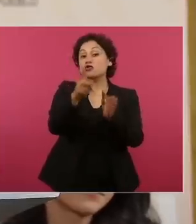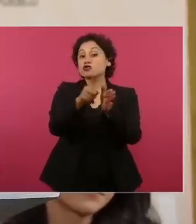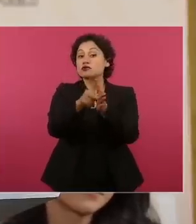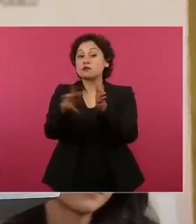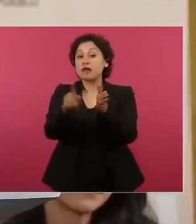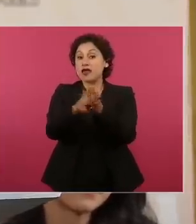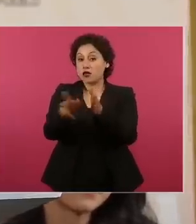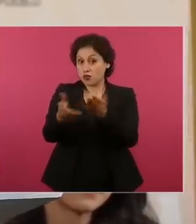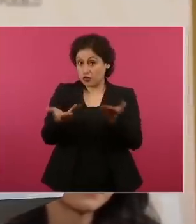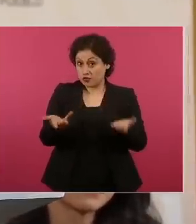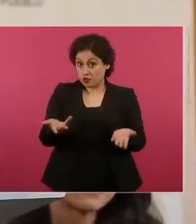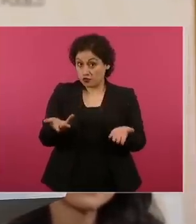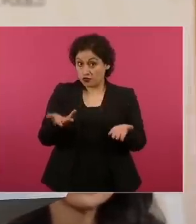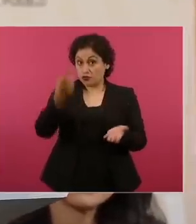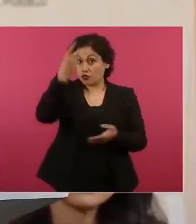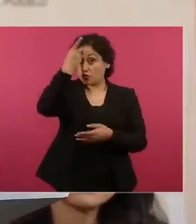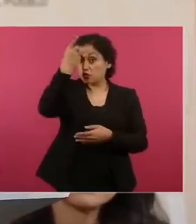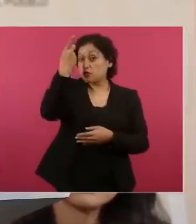que